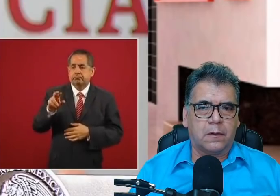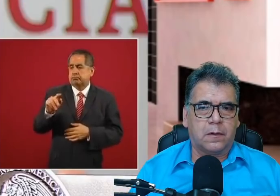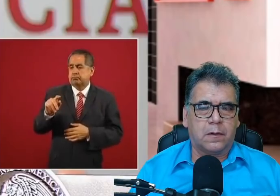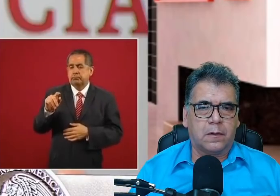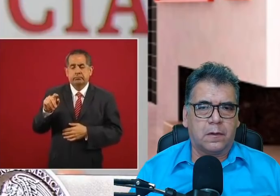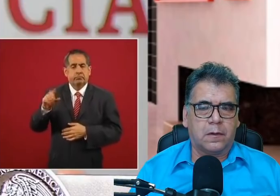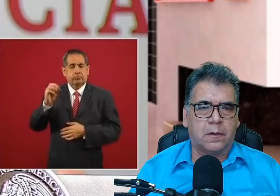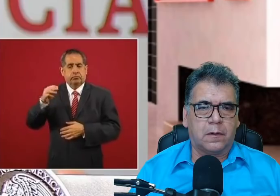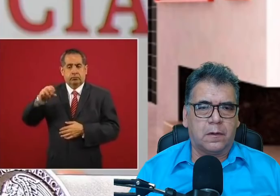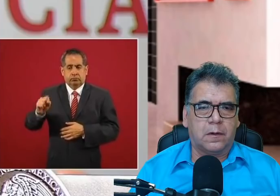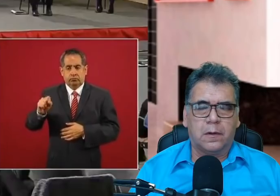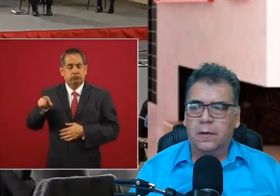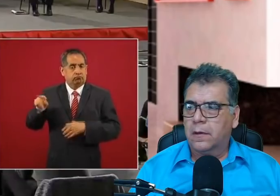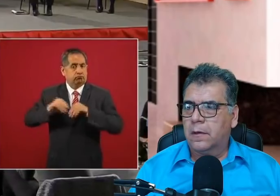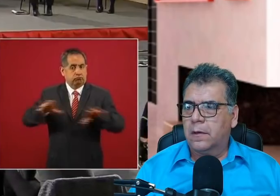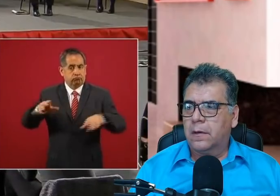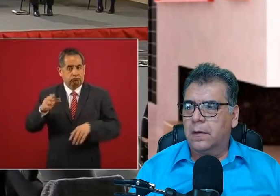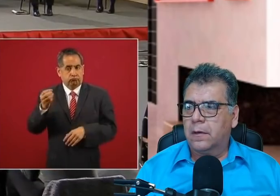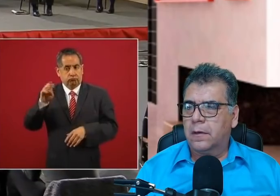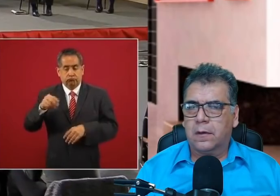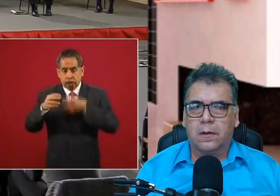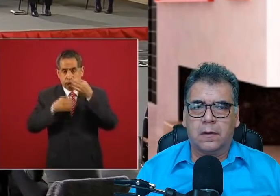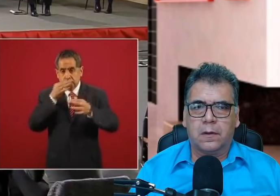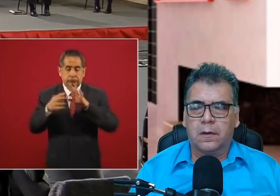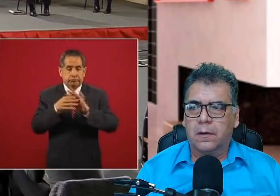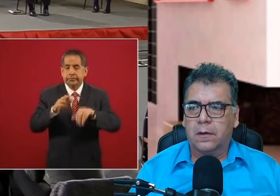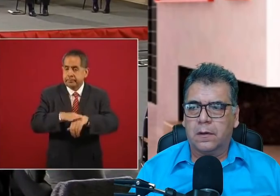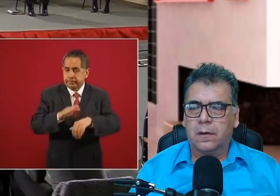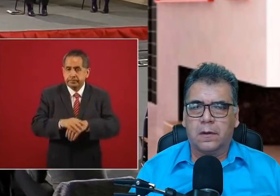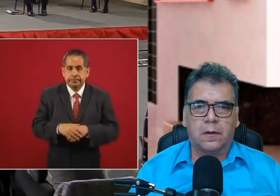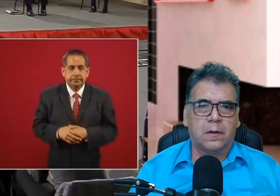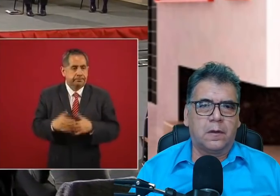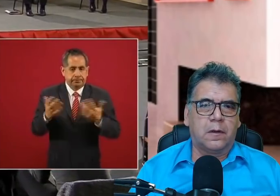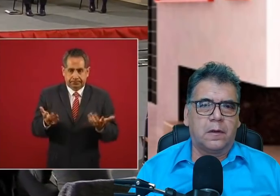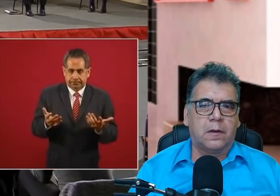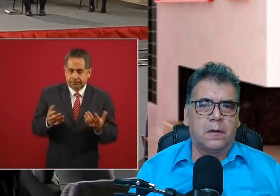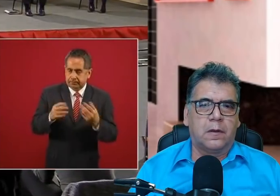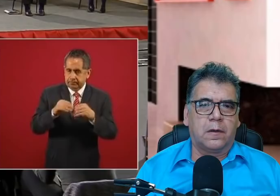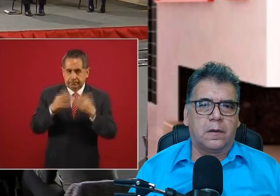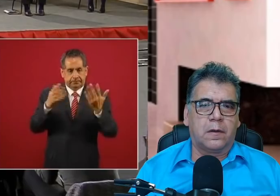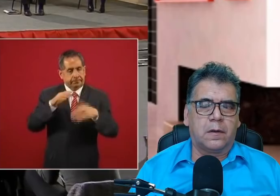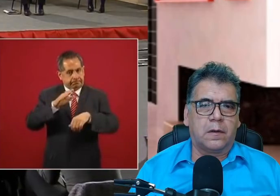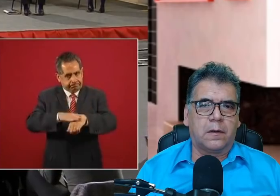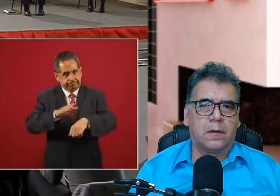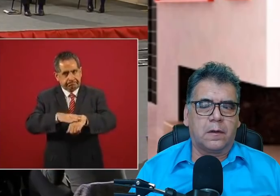Tedros Ghebreyesus, y que está en su pantalla, con esta reflexión que dice: no podría ser más claro en